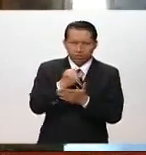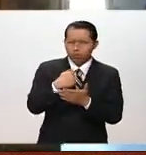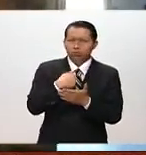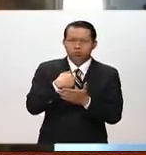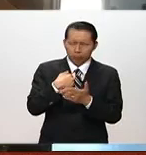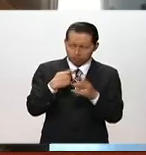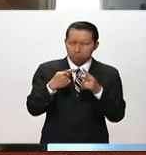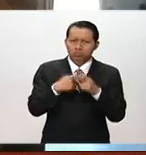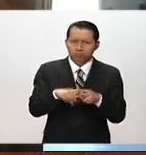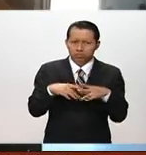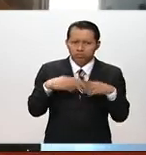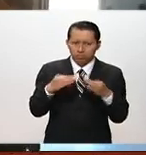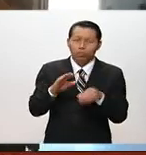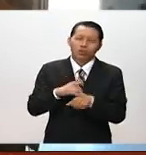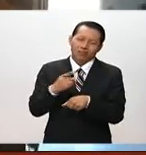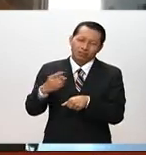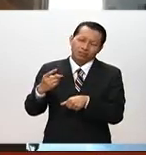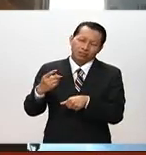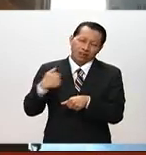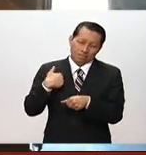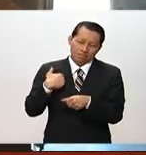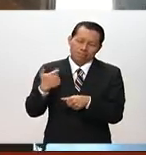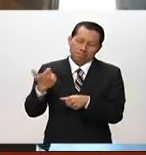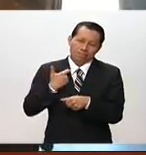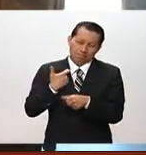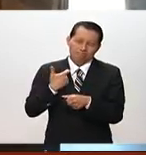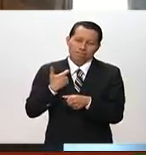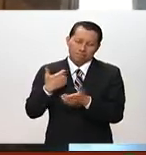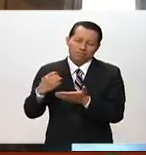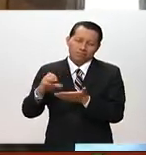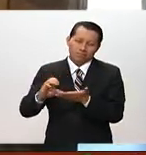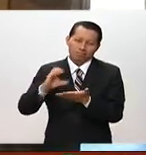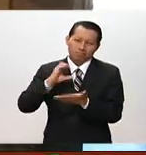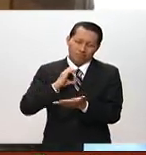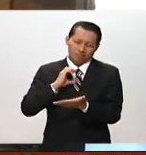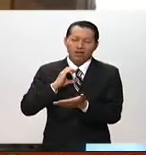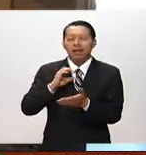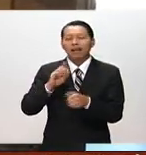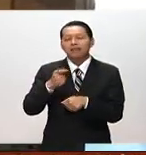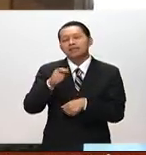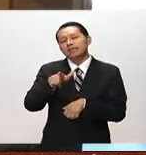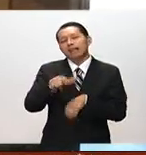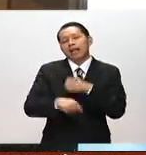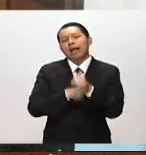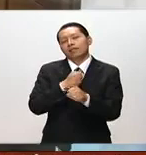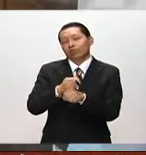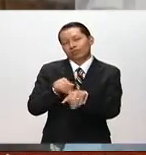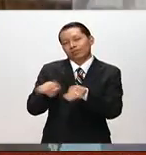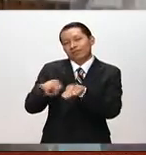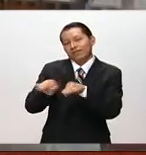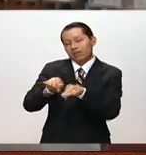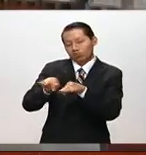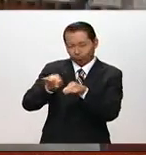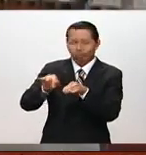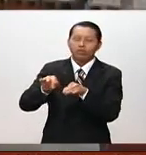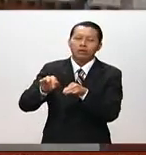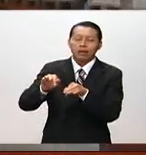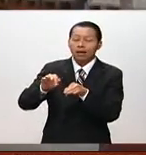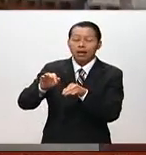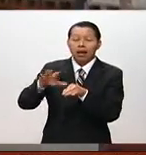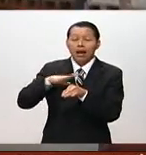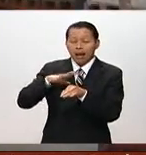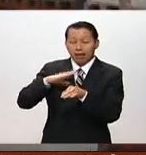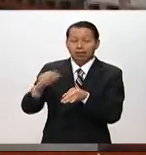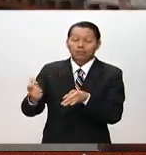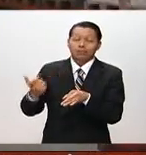cero con la liquidación de mi empresa, de esos 17 años en esa empresa, y me aviento rentando